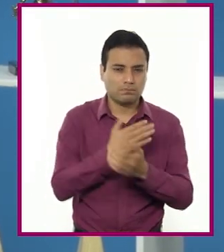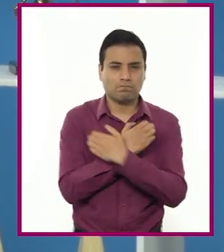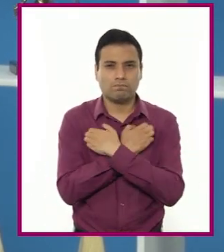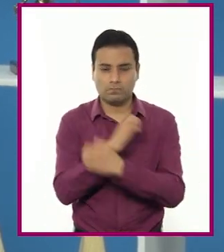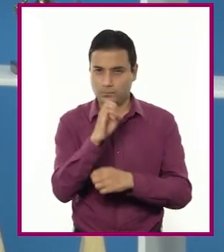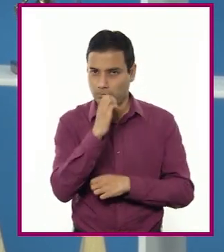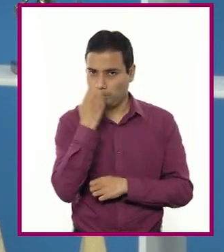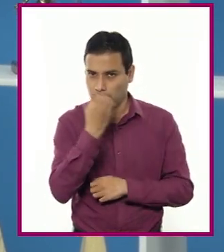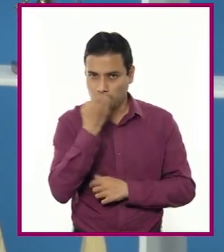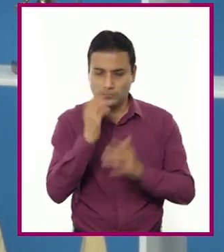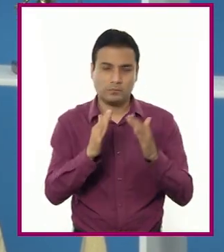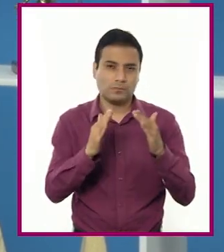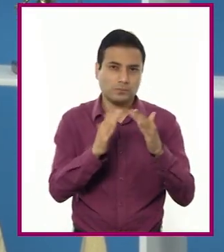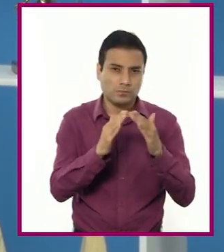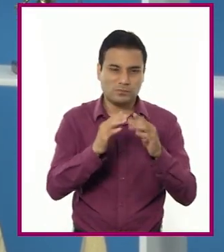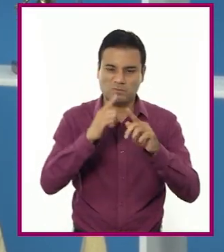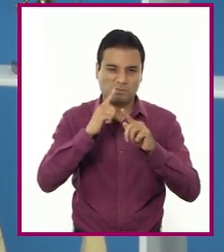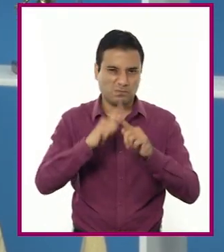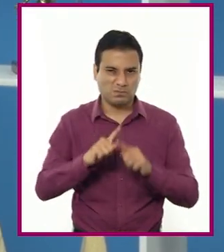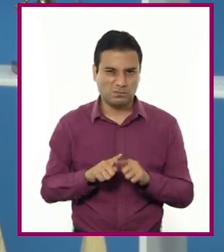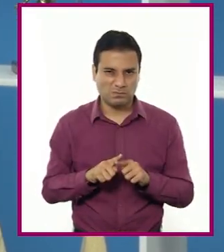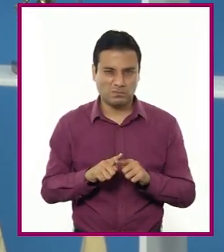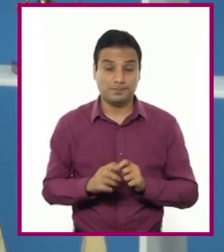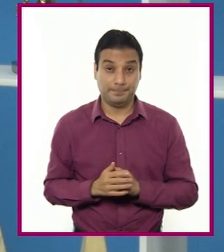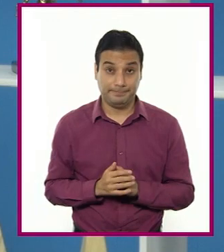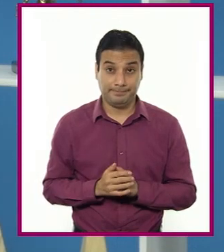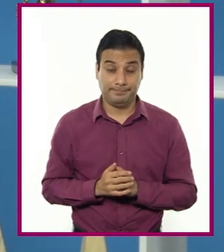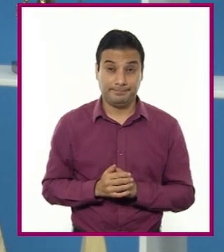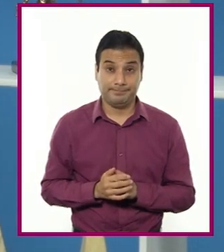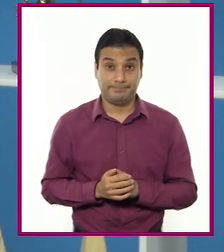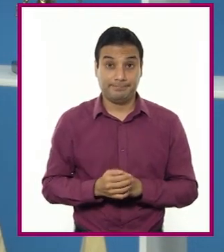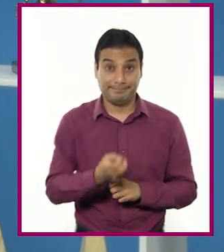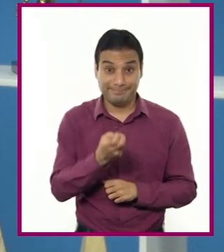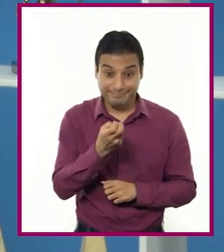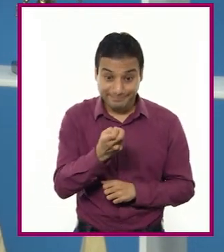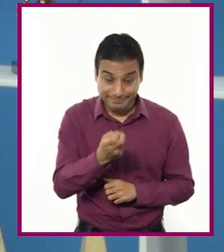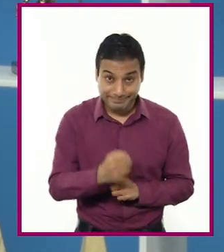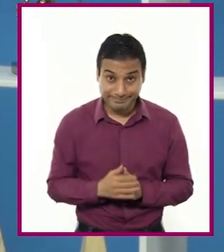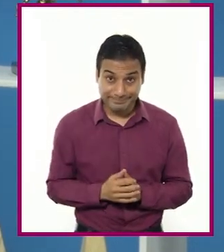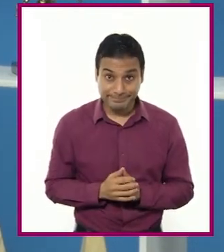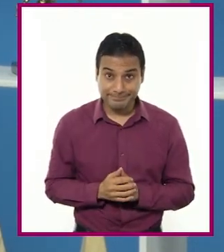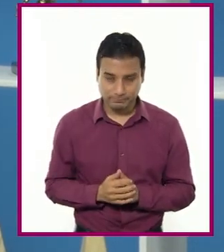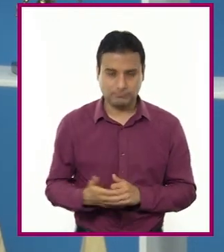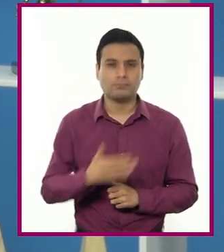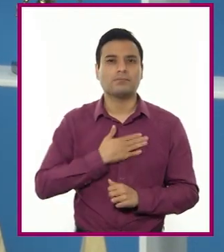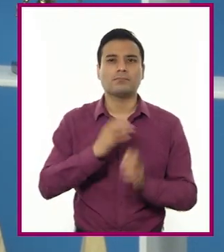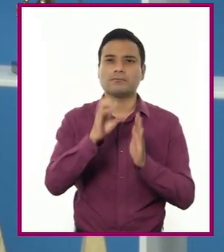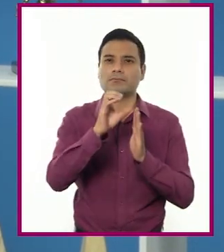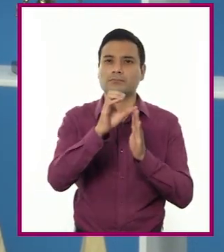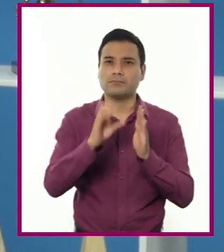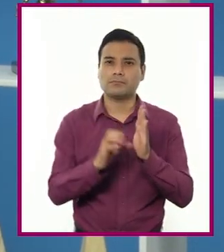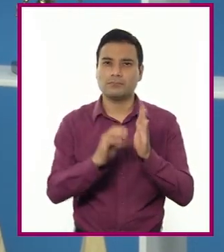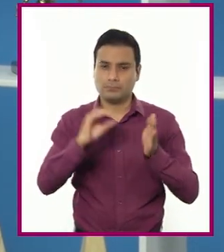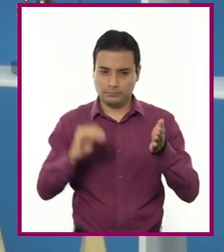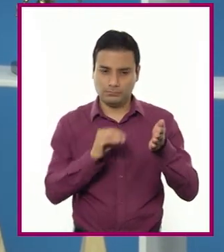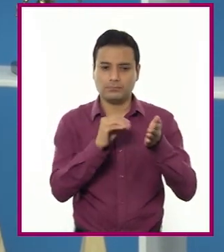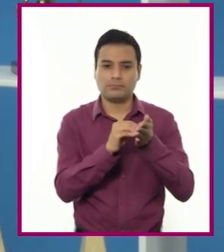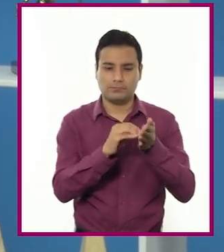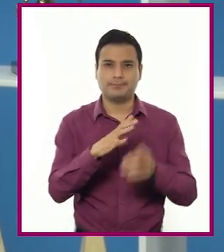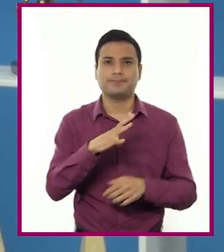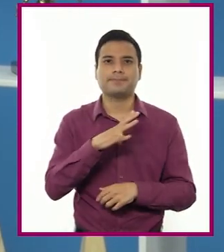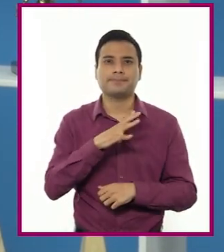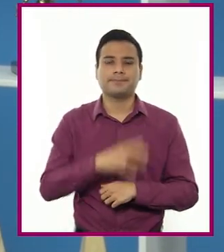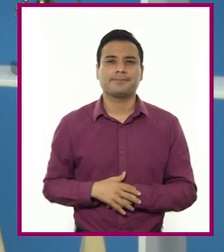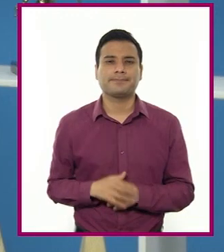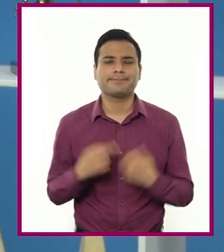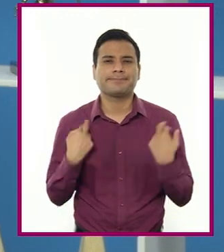educación, vivienda y otros, los cuales están garantizados en nuestra Constitución. Maestra